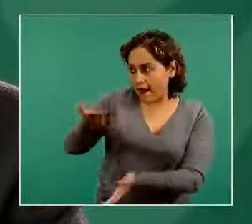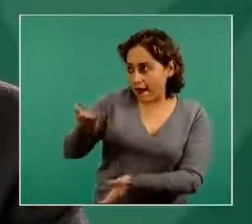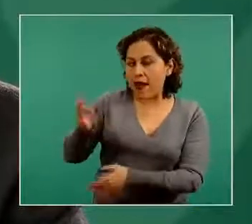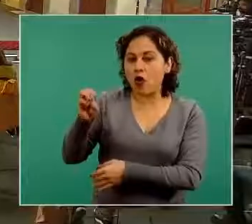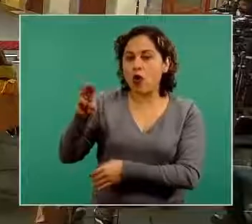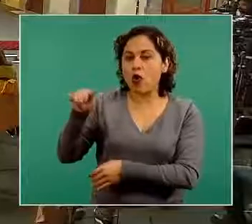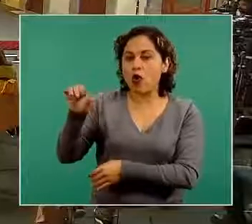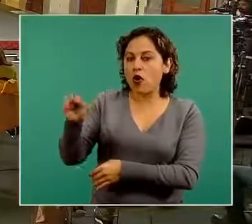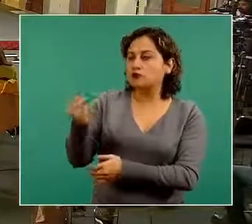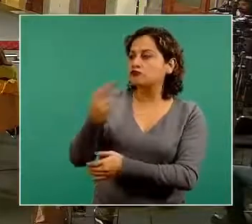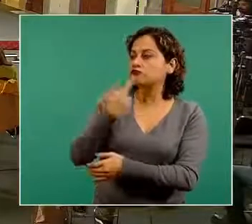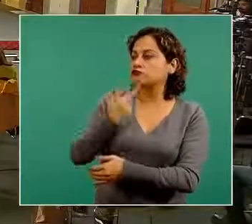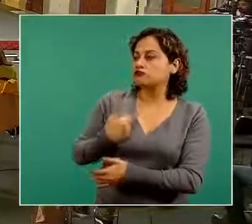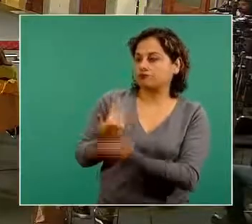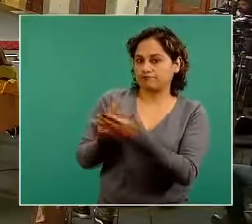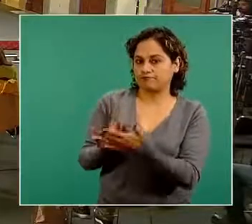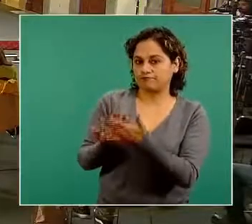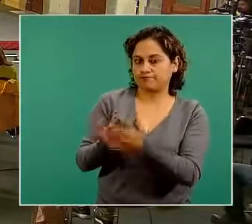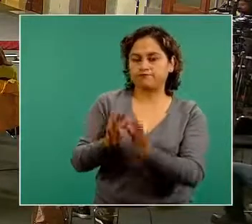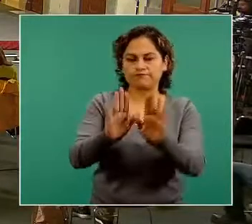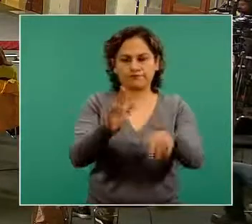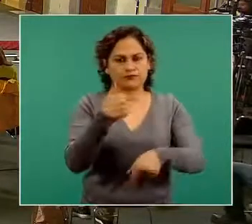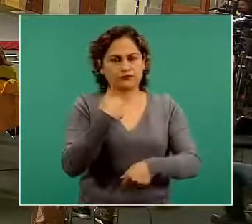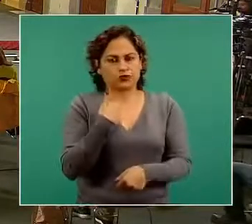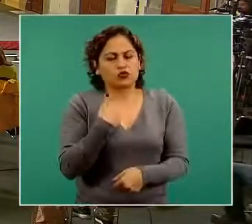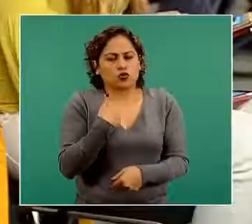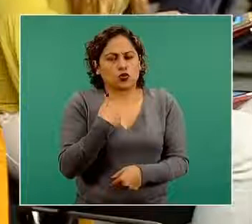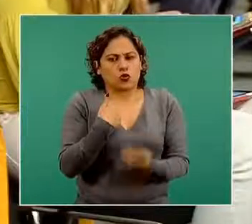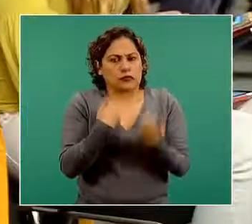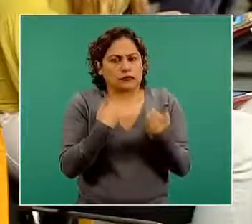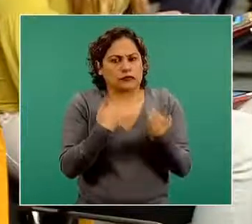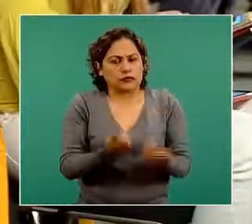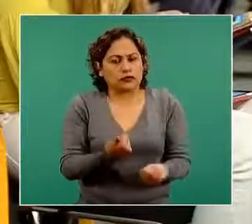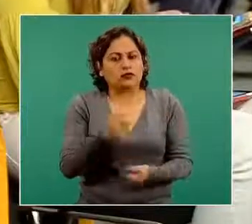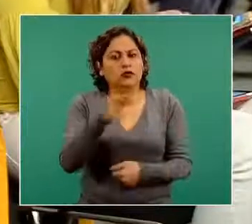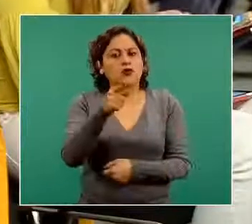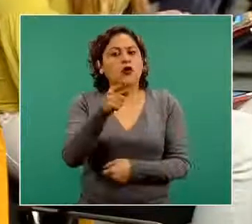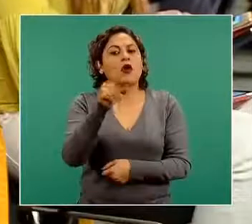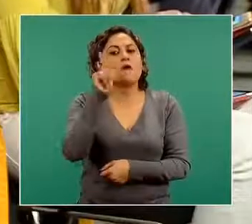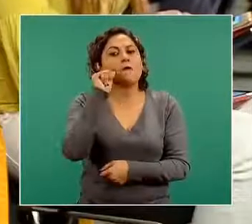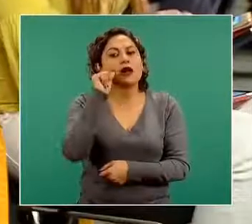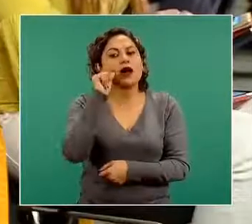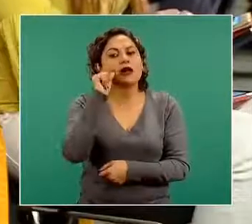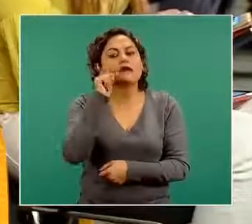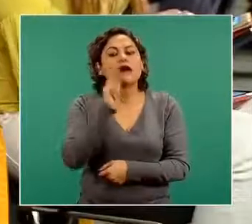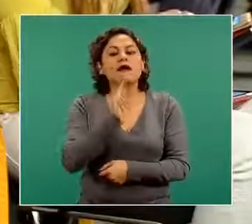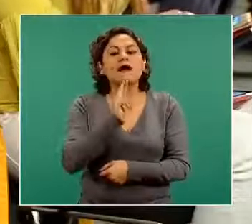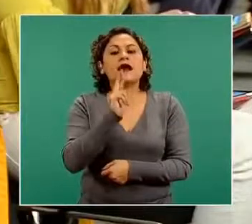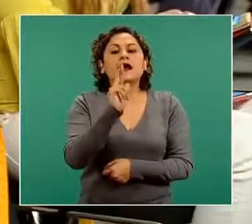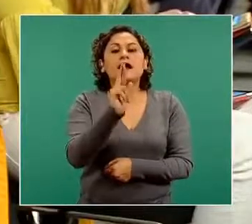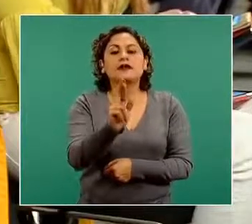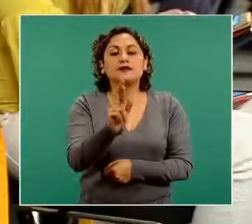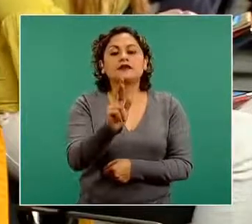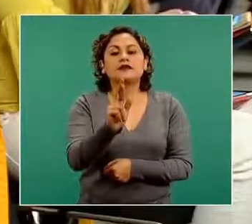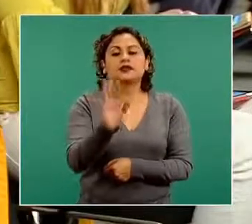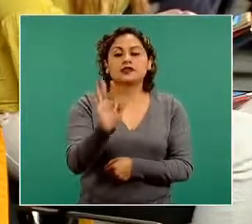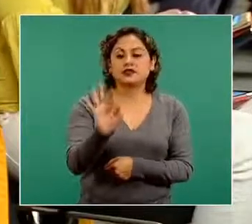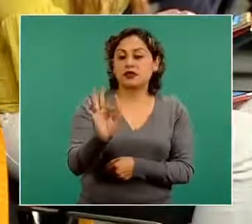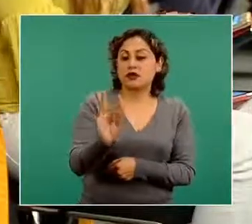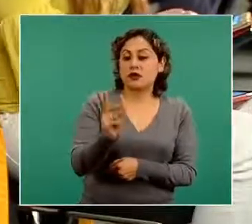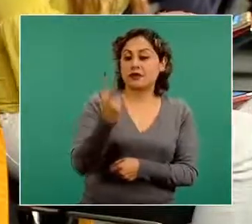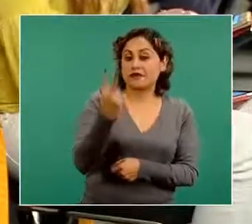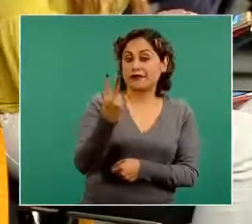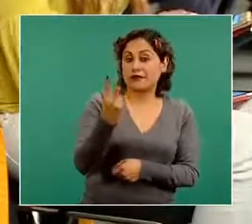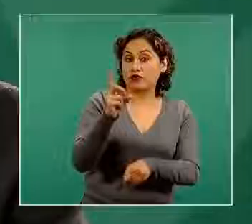la Salud. Y entiendo entonces que mañana habría una resolución de estos 42 días de poder poner la vacuna, la segunda dosis